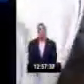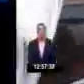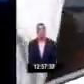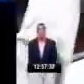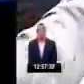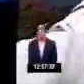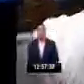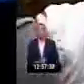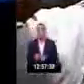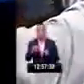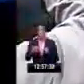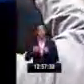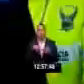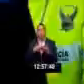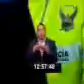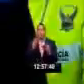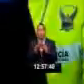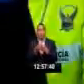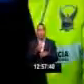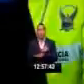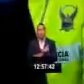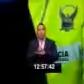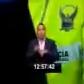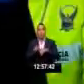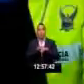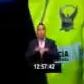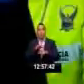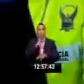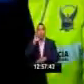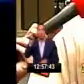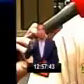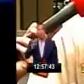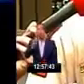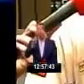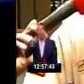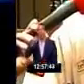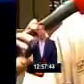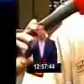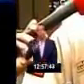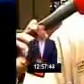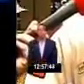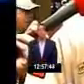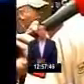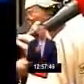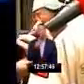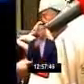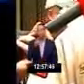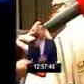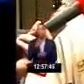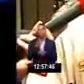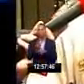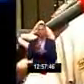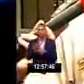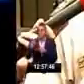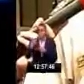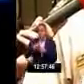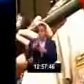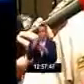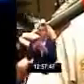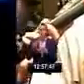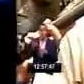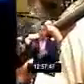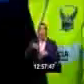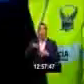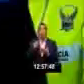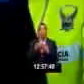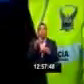A la unidad de flagrancia en Quito fue llevado detenido el dirigente del taxismo, Jorge Calderón. Fue emitida esa orden de detención y con eso se